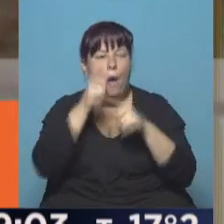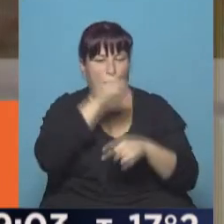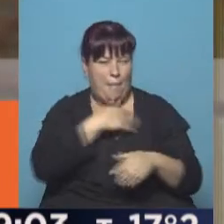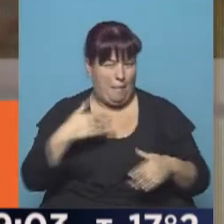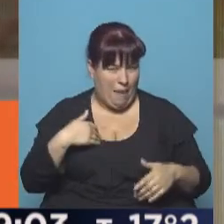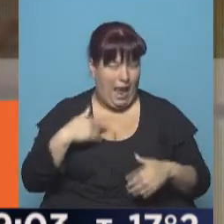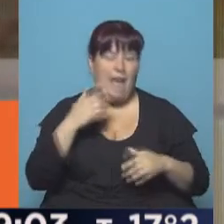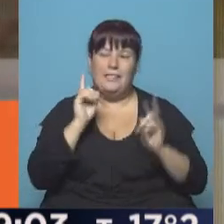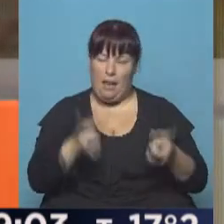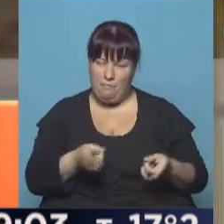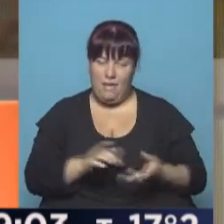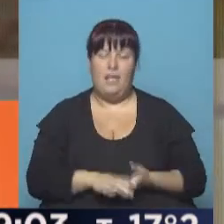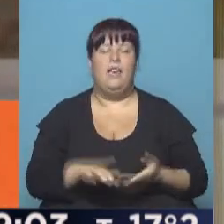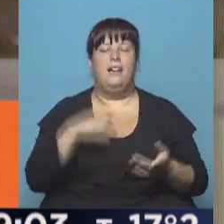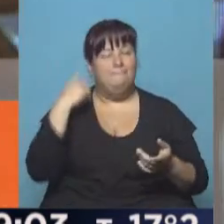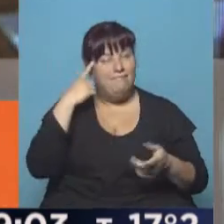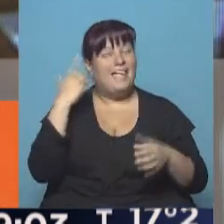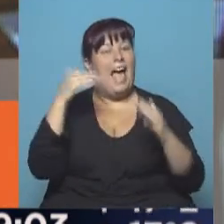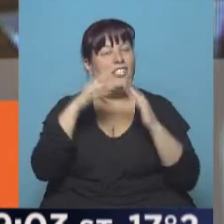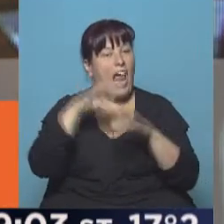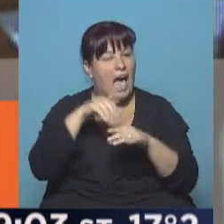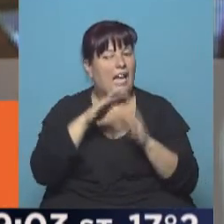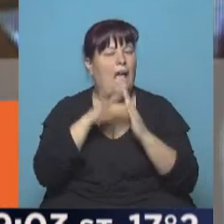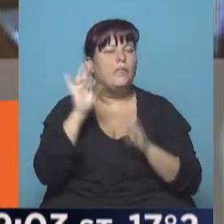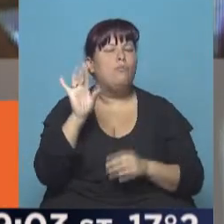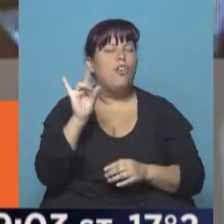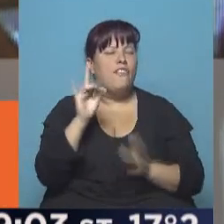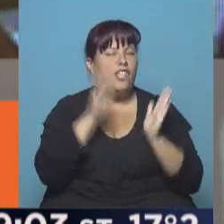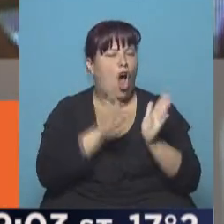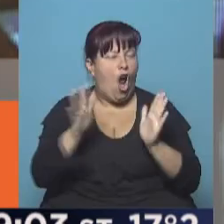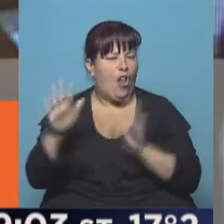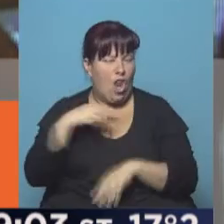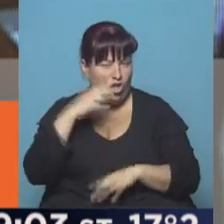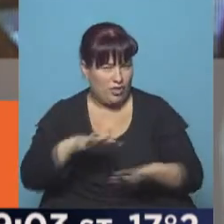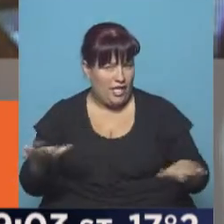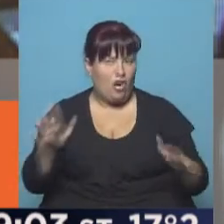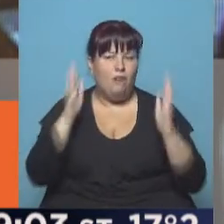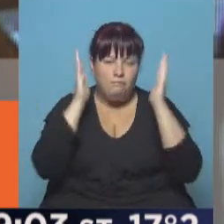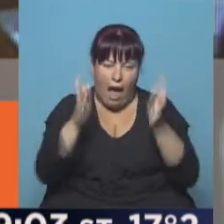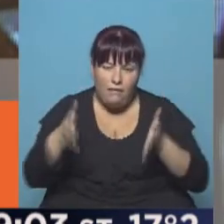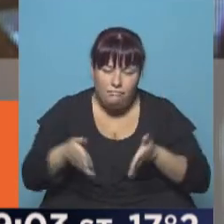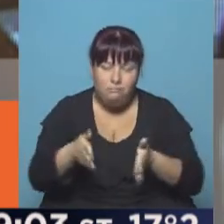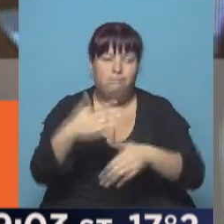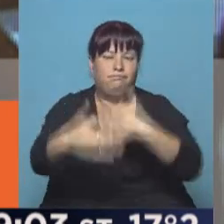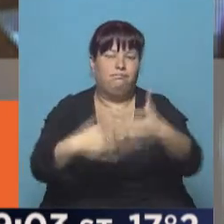papás y con las mamás digo me parece que en las casas está costando mucho ordenar a los chicos digamos encuadrarlos